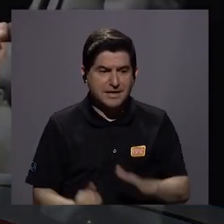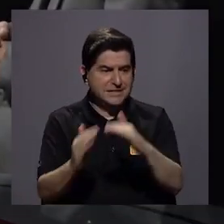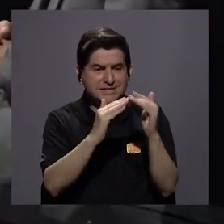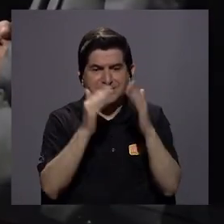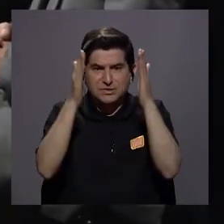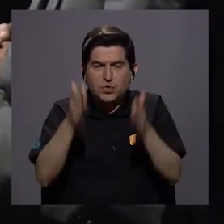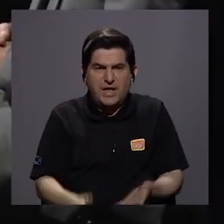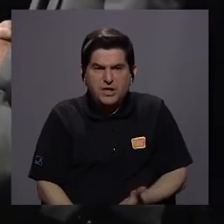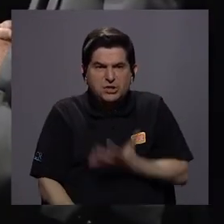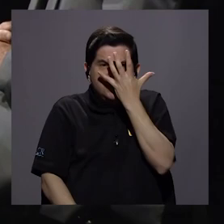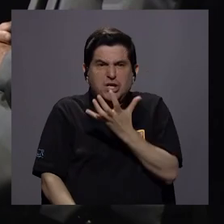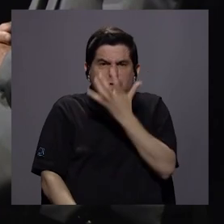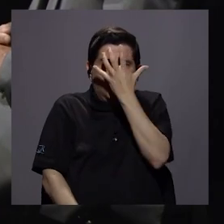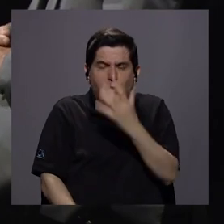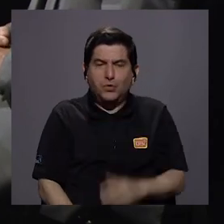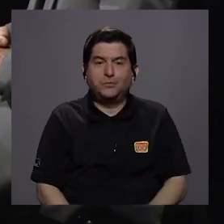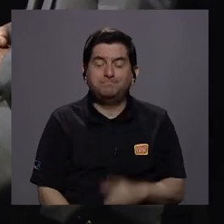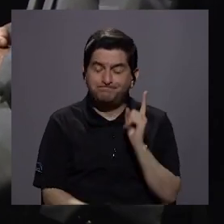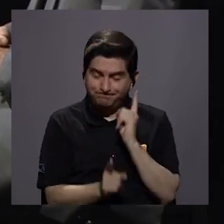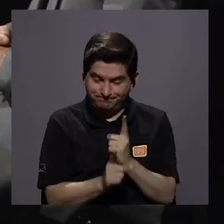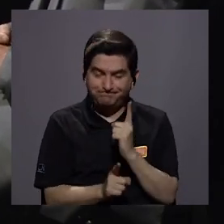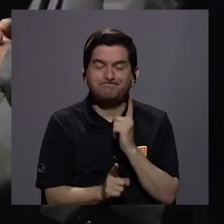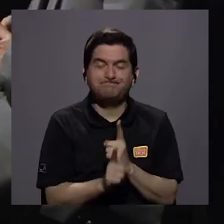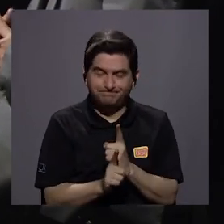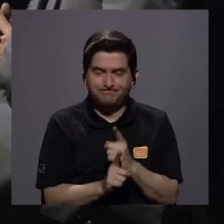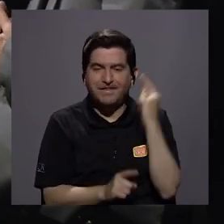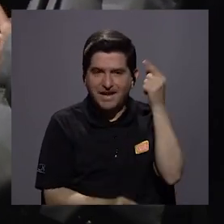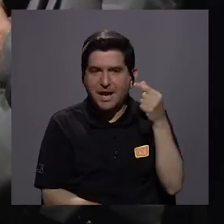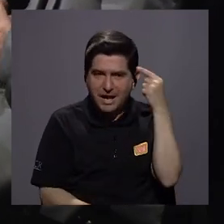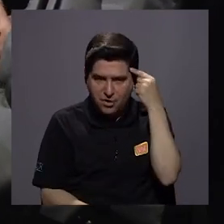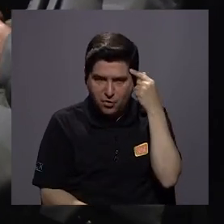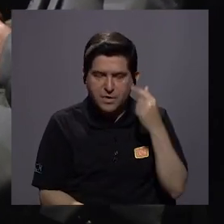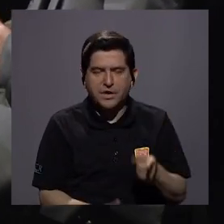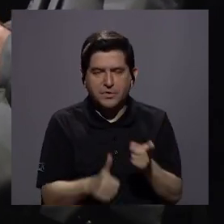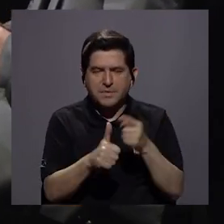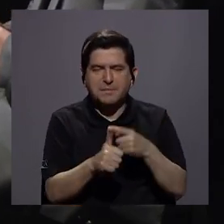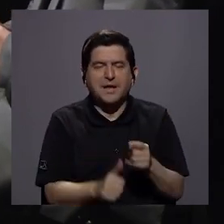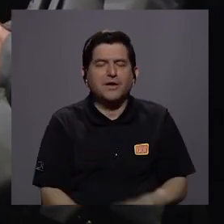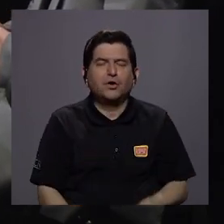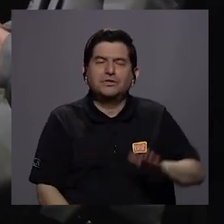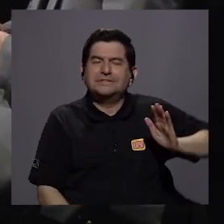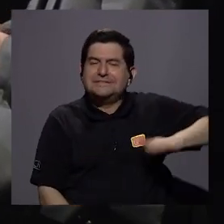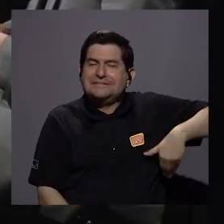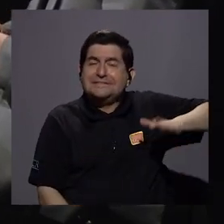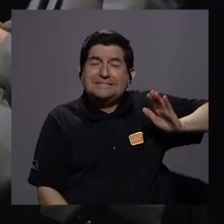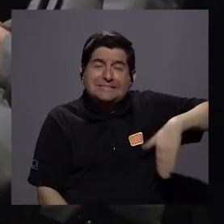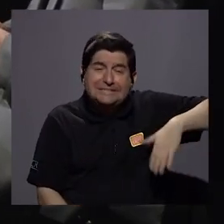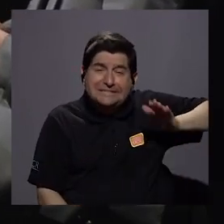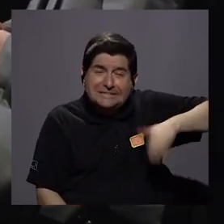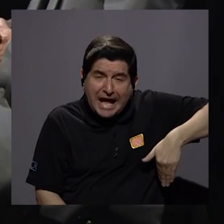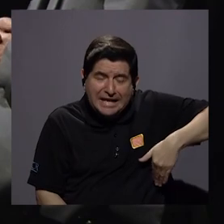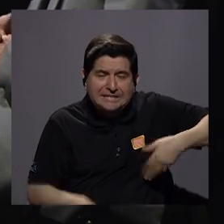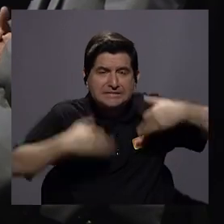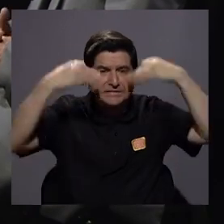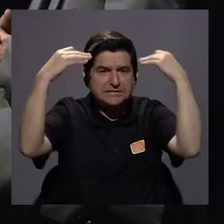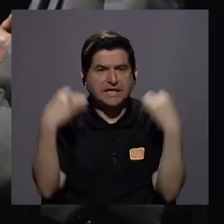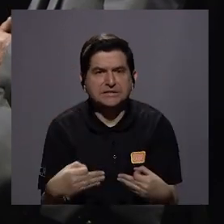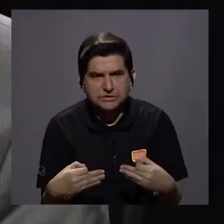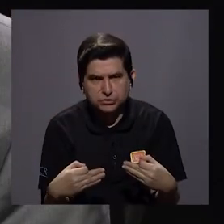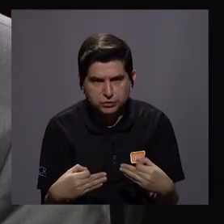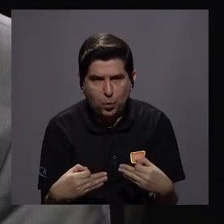la ciudadanía sí. está enojada, don Carlos? Sí, sí, efectivamente a mí me parece que el gobierno en primer lugar se tardó, digamos, en tomar